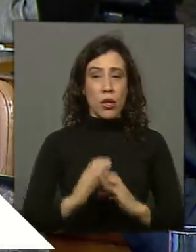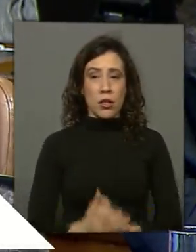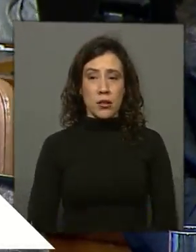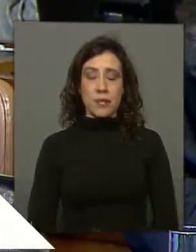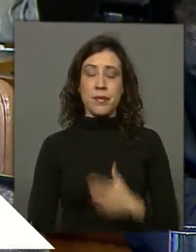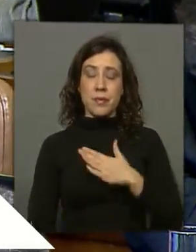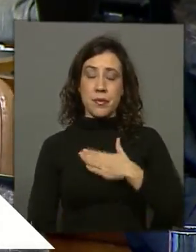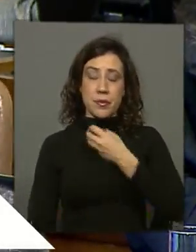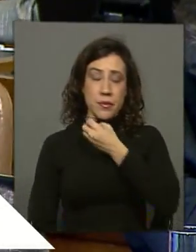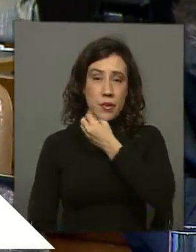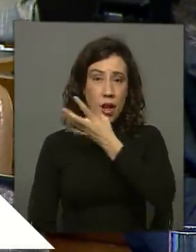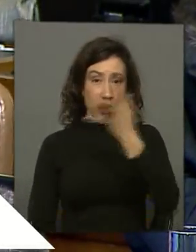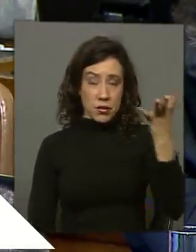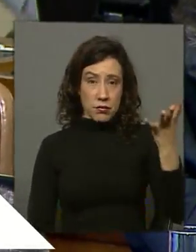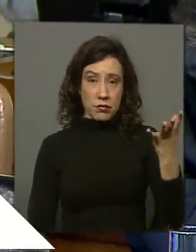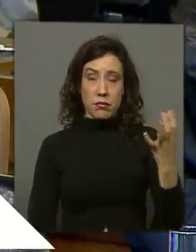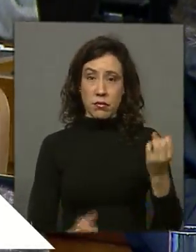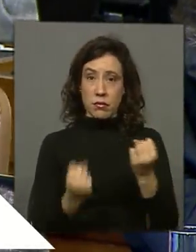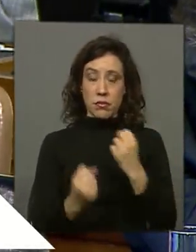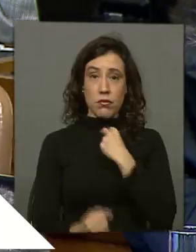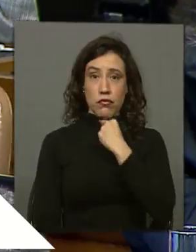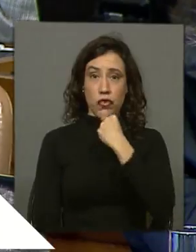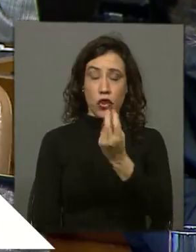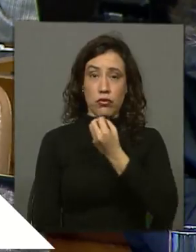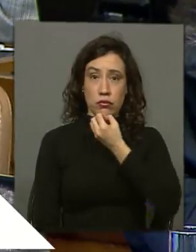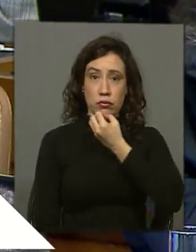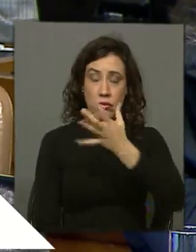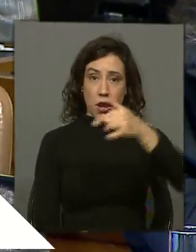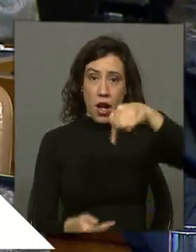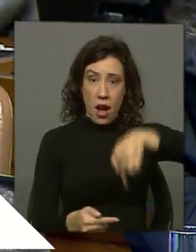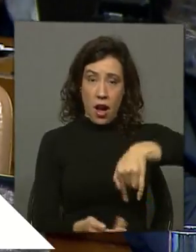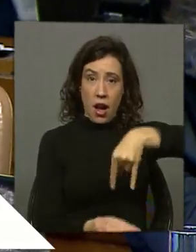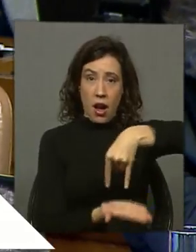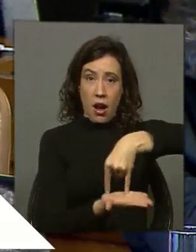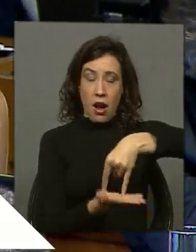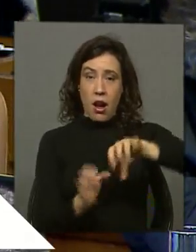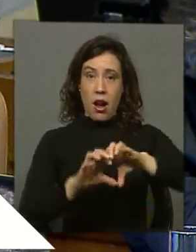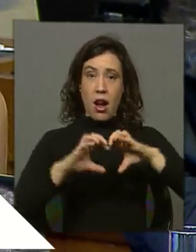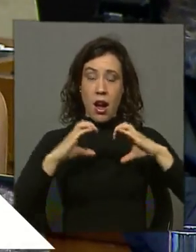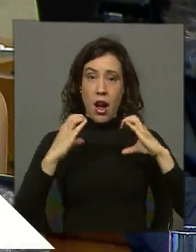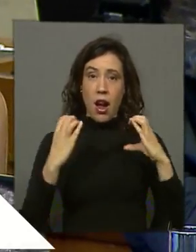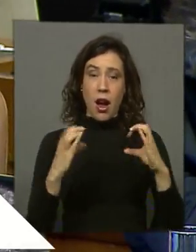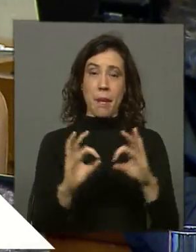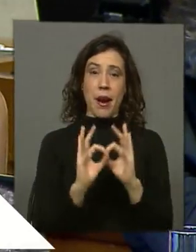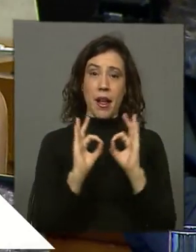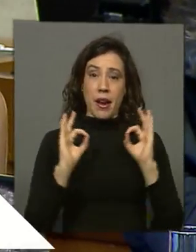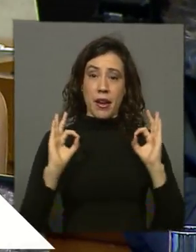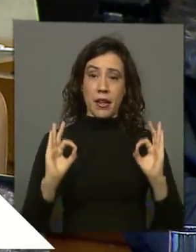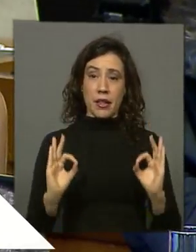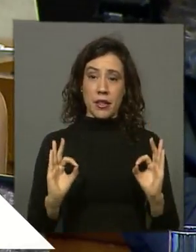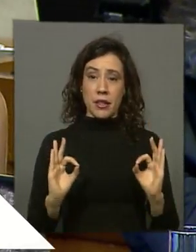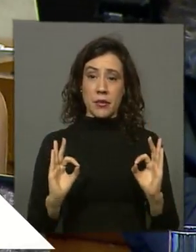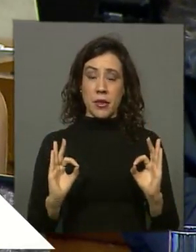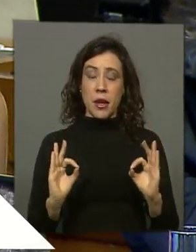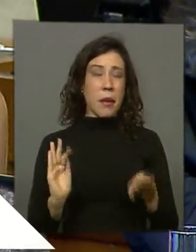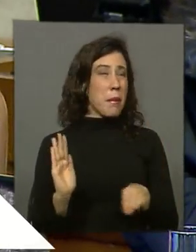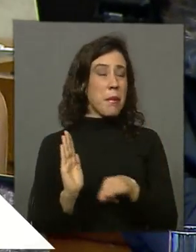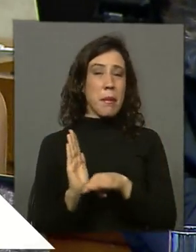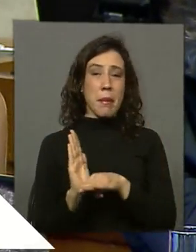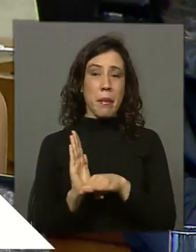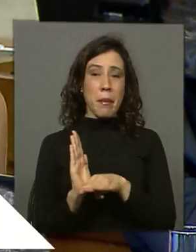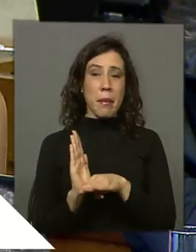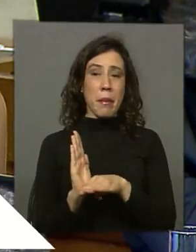señalar a viva voz señor presidente de que en este parlamento y en esta corporación en particular a lo menos